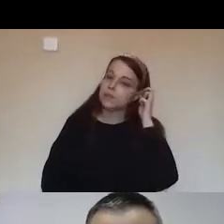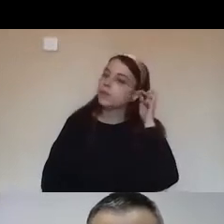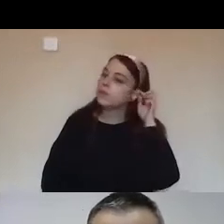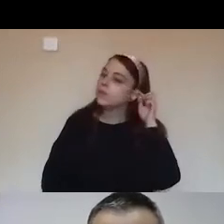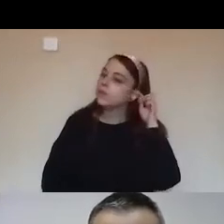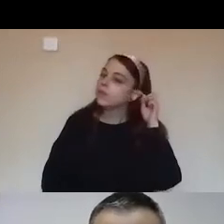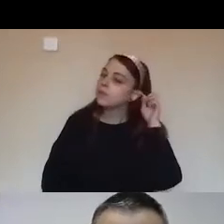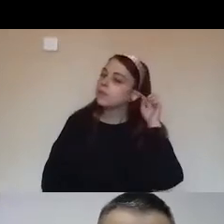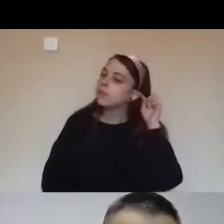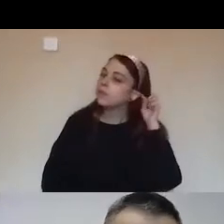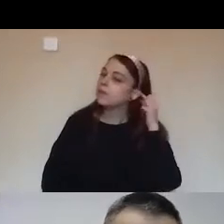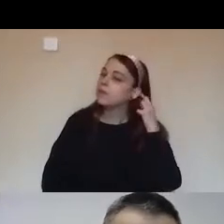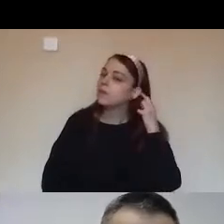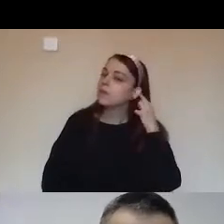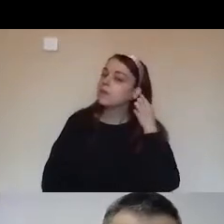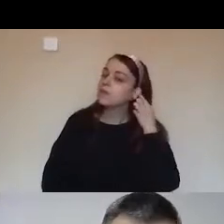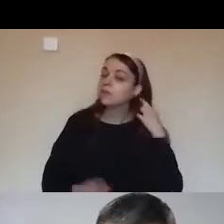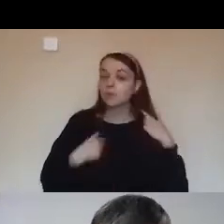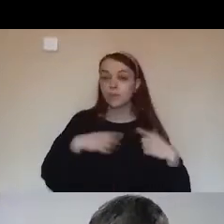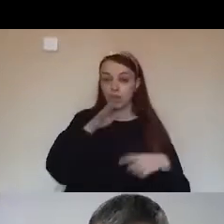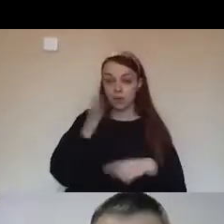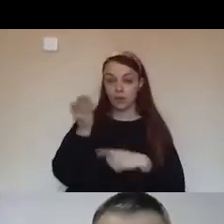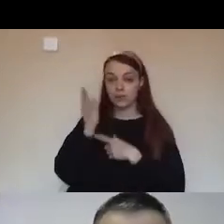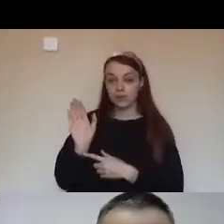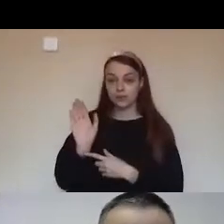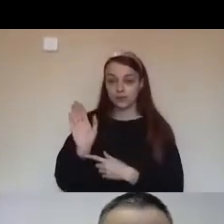voy a presentar